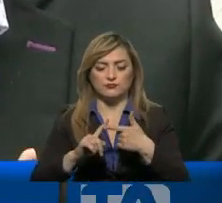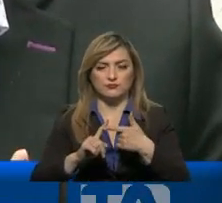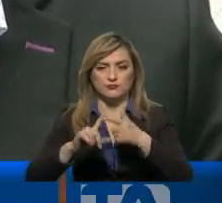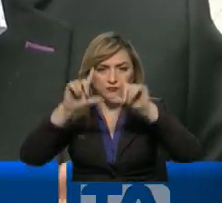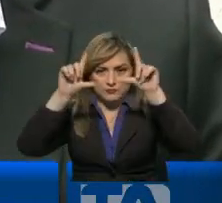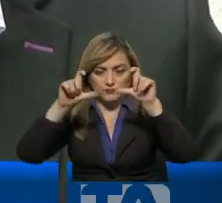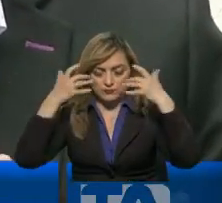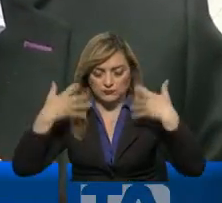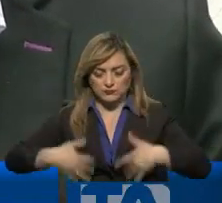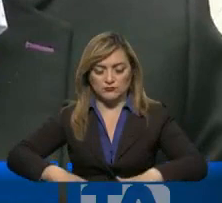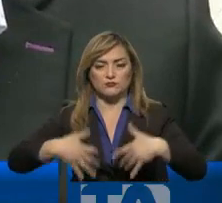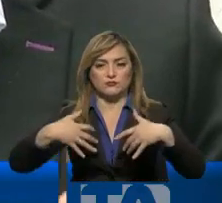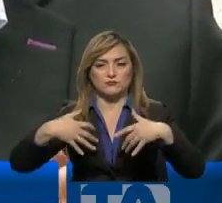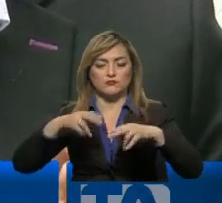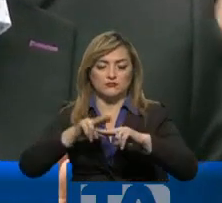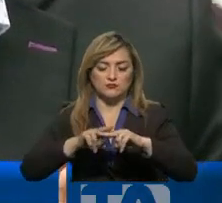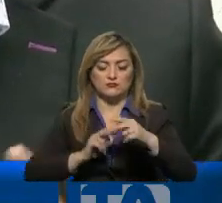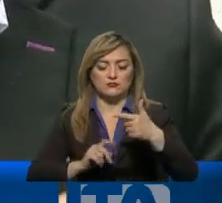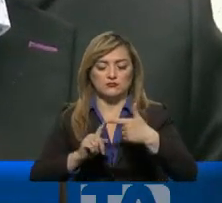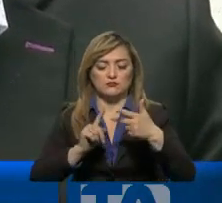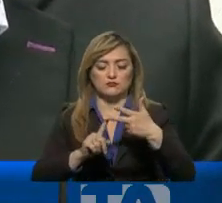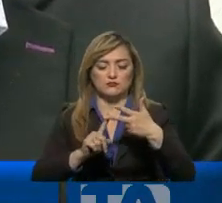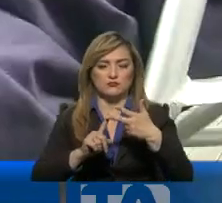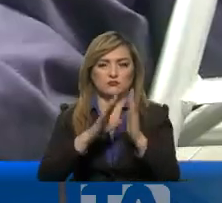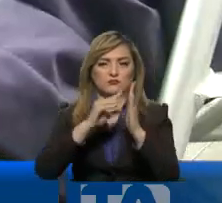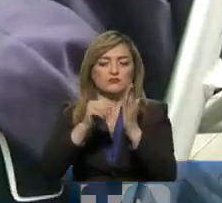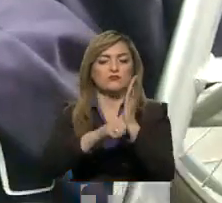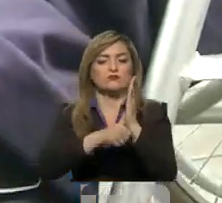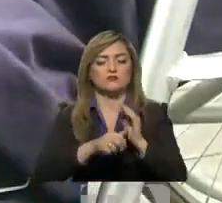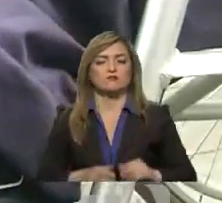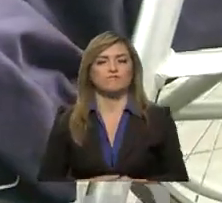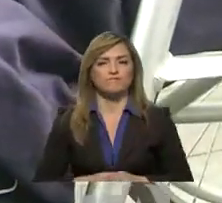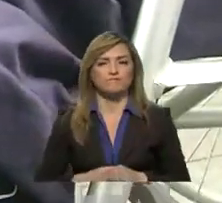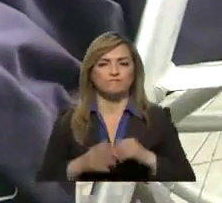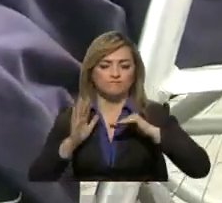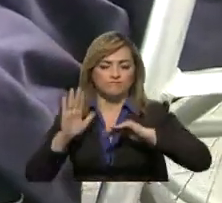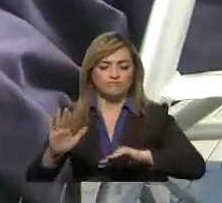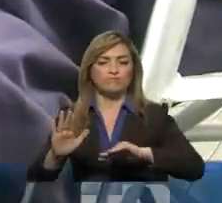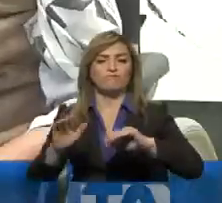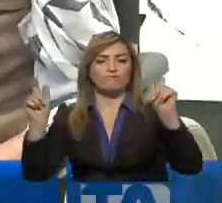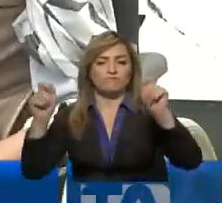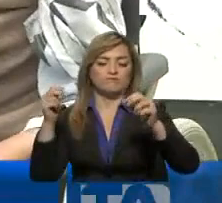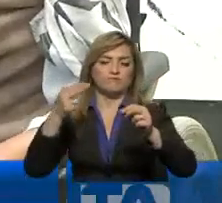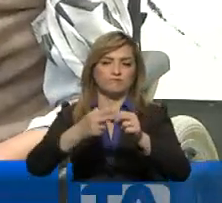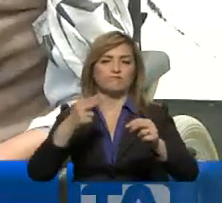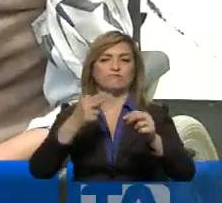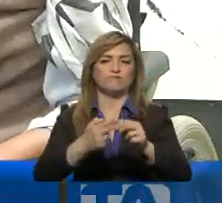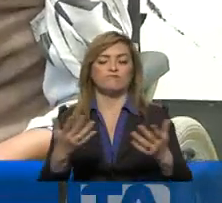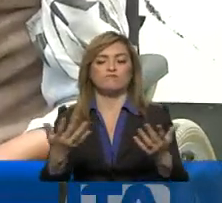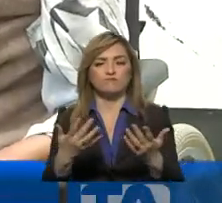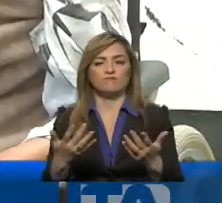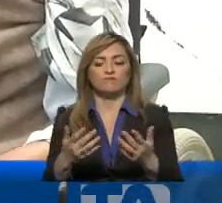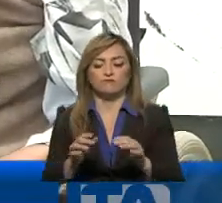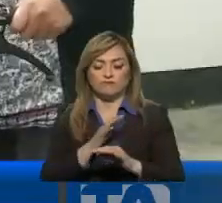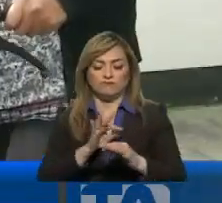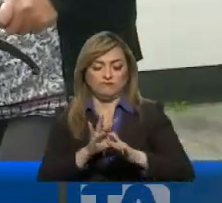foto de cuerpo entero sentadito, copia de cédula. Y deben comprometerse a asistir a la fundación para la toma de medidas de la